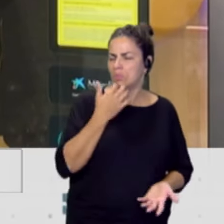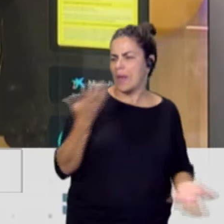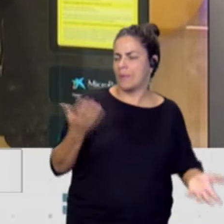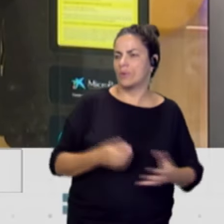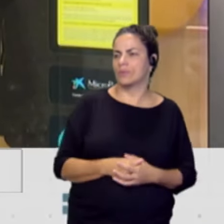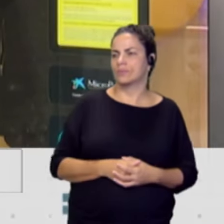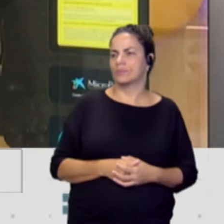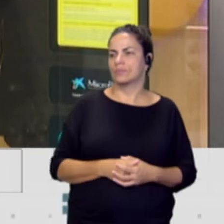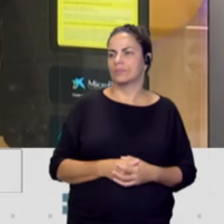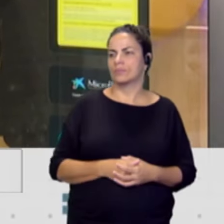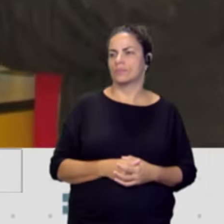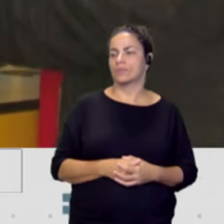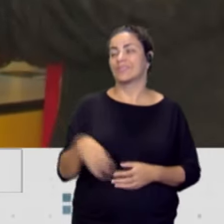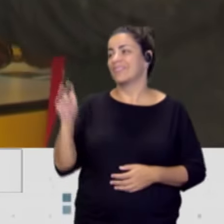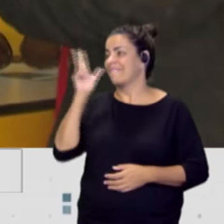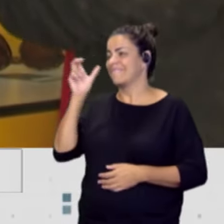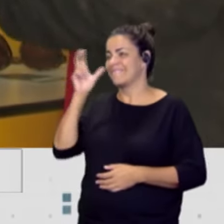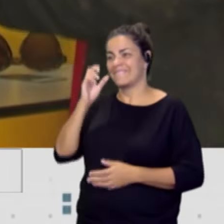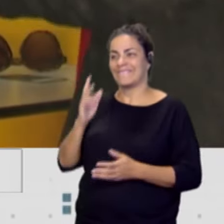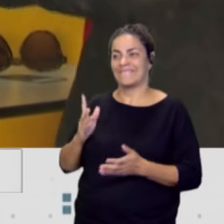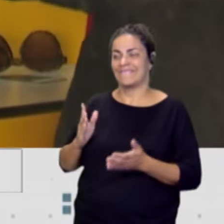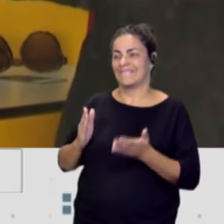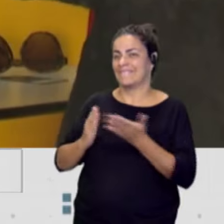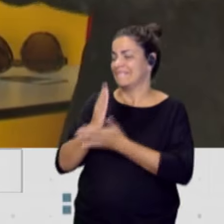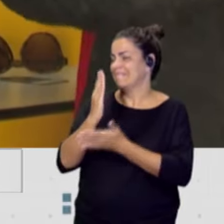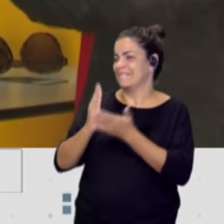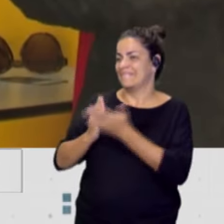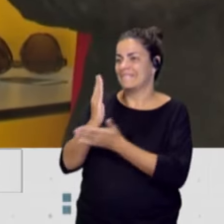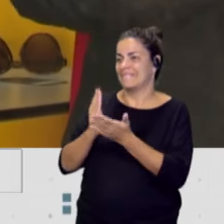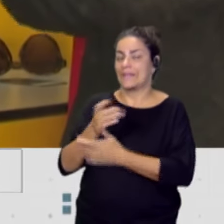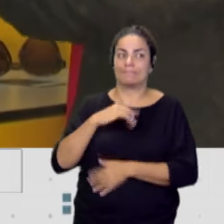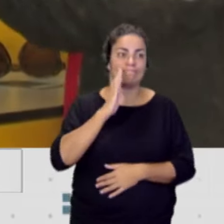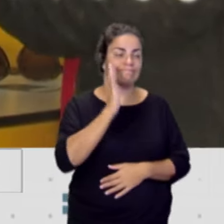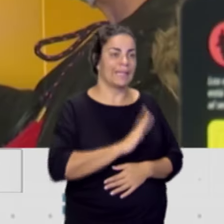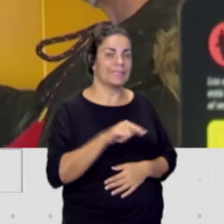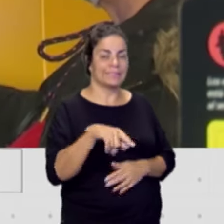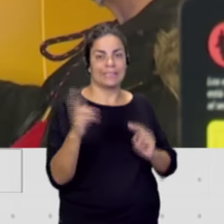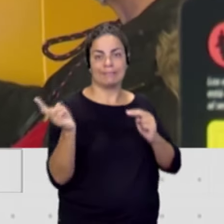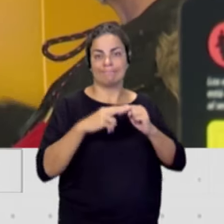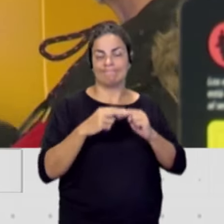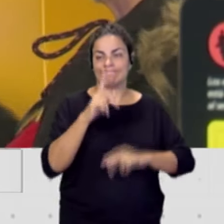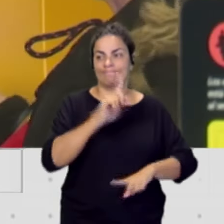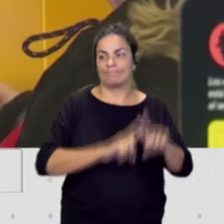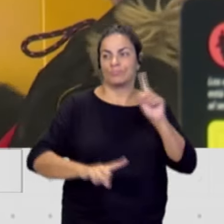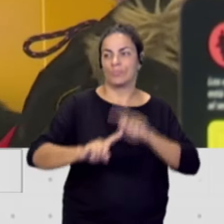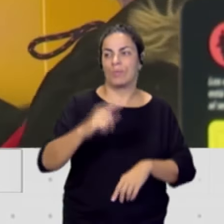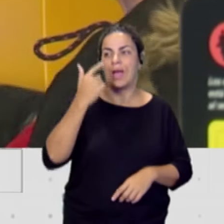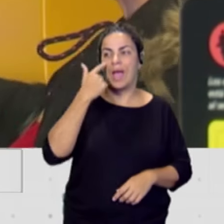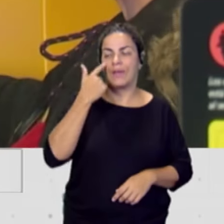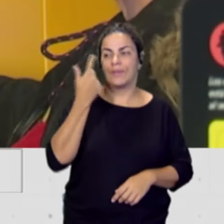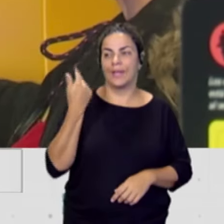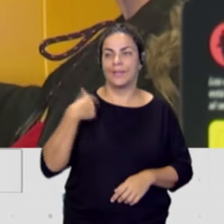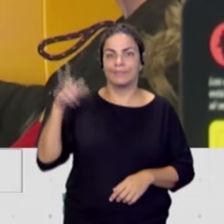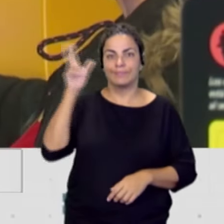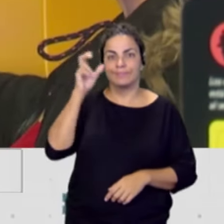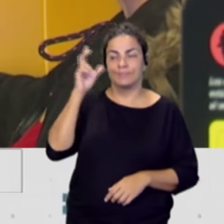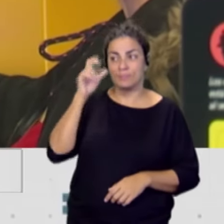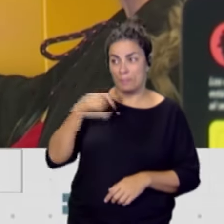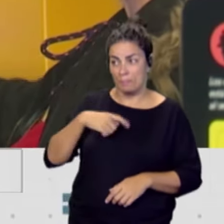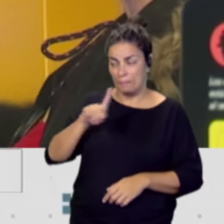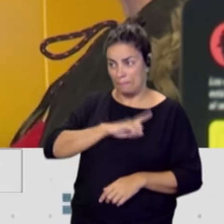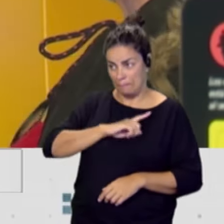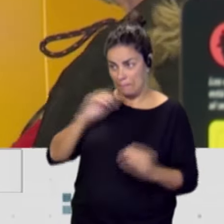Te estoy escuchando con interferencia. Pues parece que tenemos problemas con esta conexión. A ver si podemos escucharlo, si Samuel me escuchas